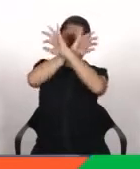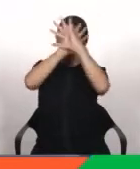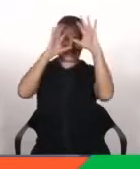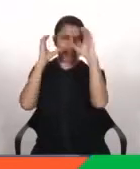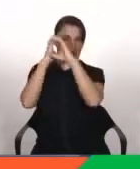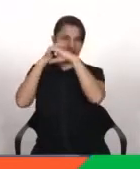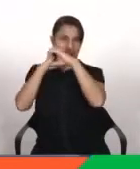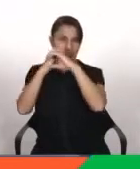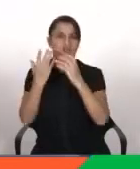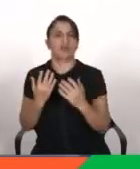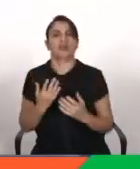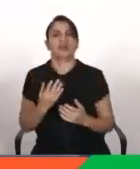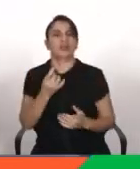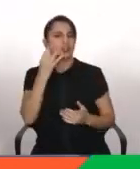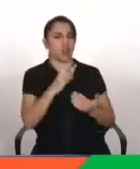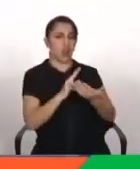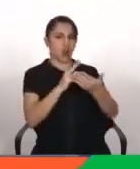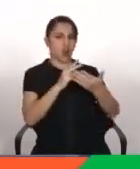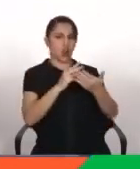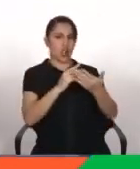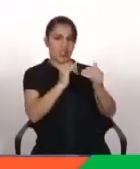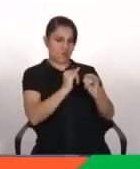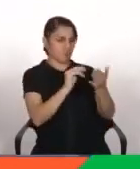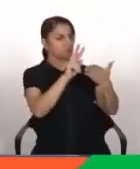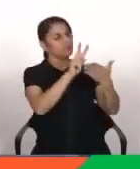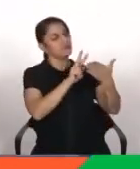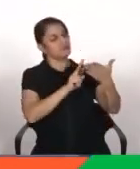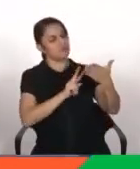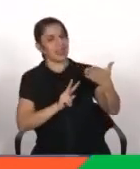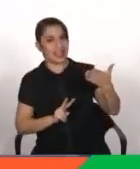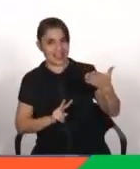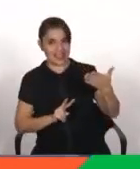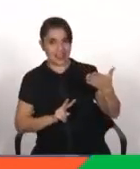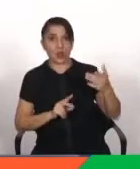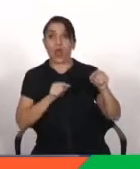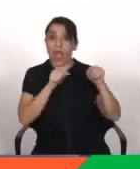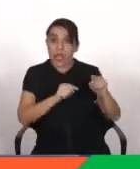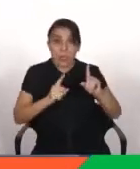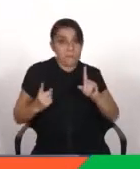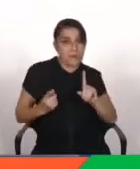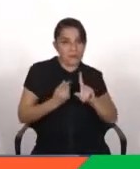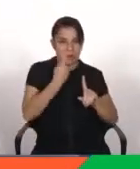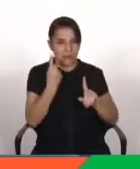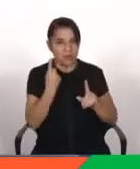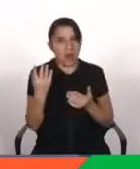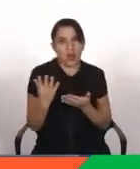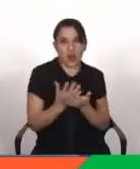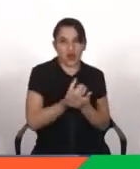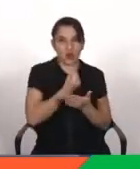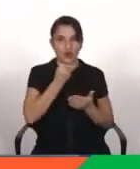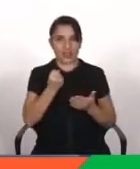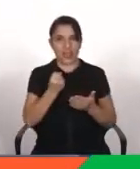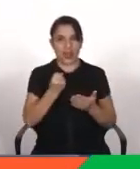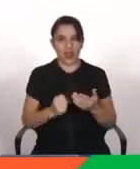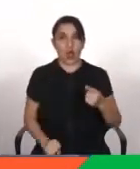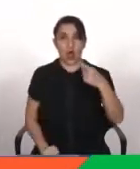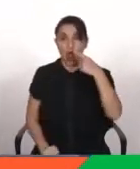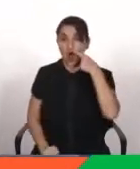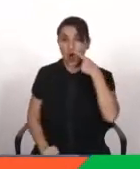Simplemente estaban leyendo la propuesta. Y increíblemente, por primera vez, lograron una equidad